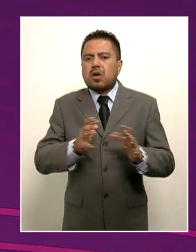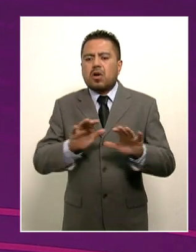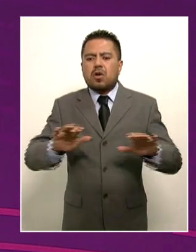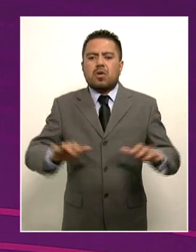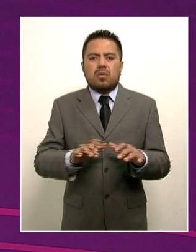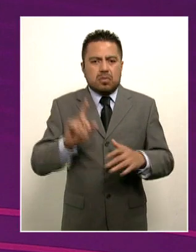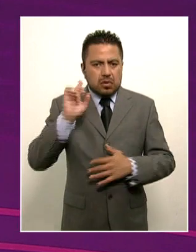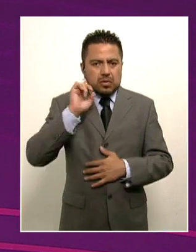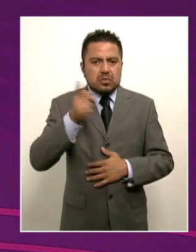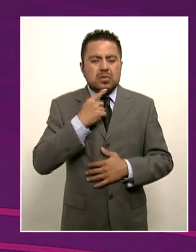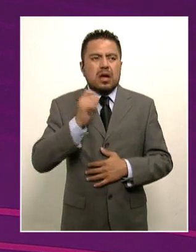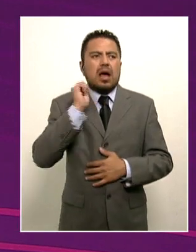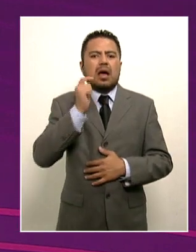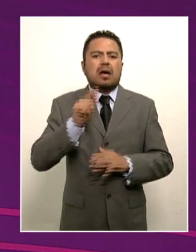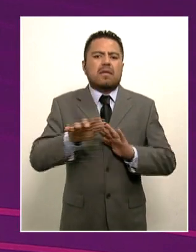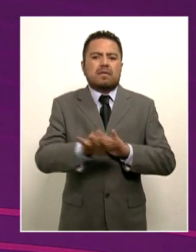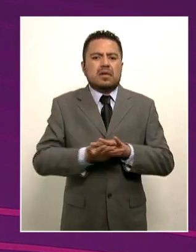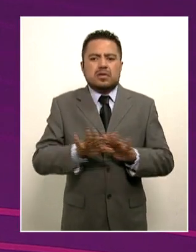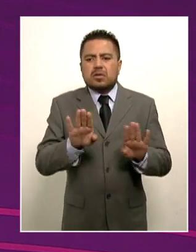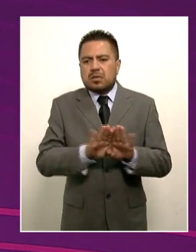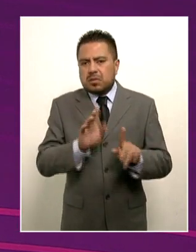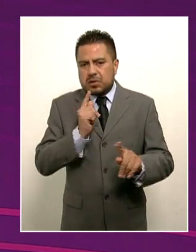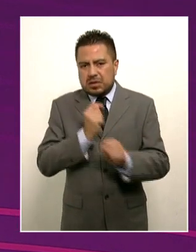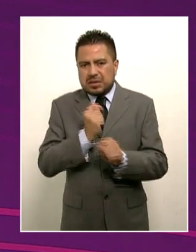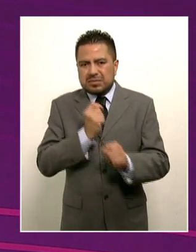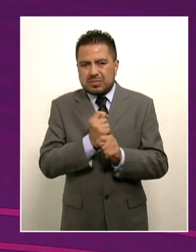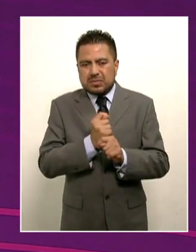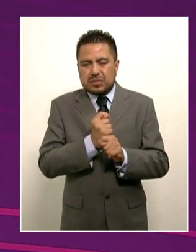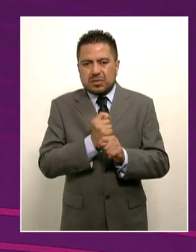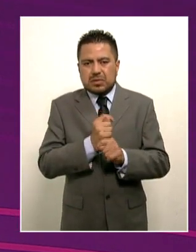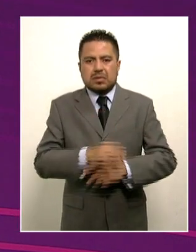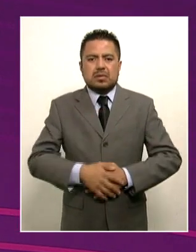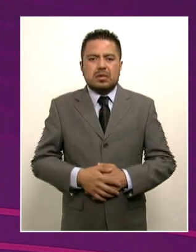comunidad sorda en algo tan básico como el transporte público.